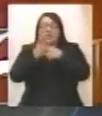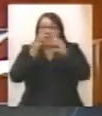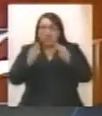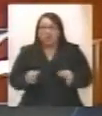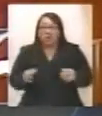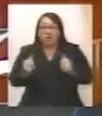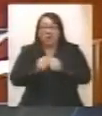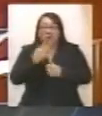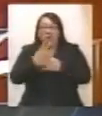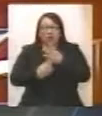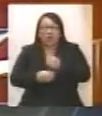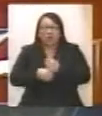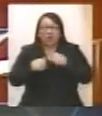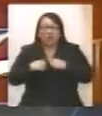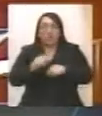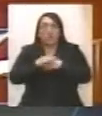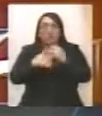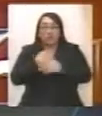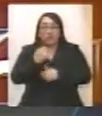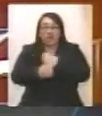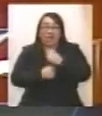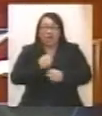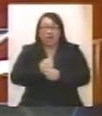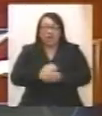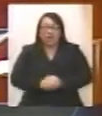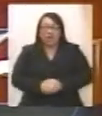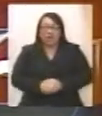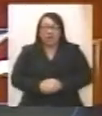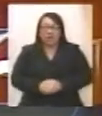y confiable durante todo el año.